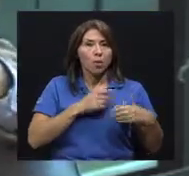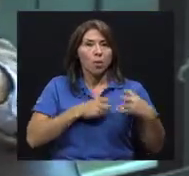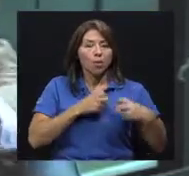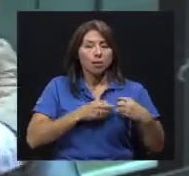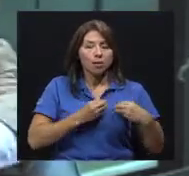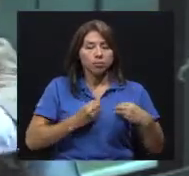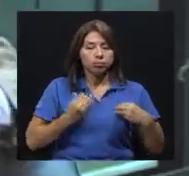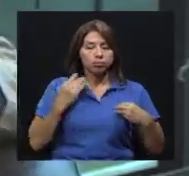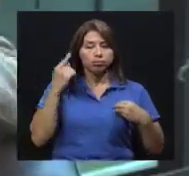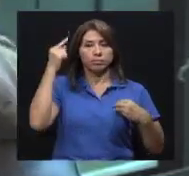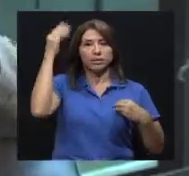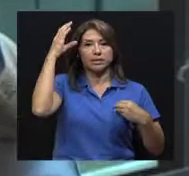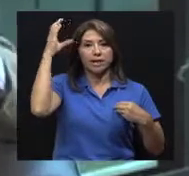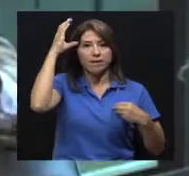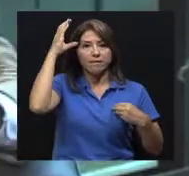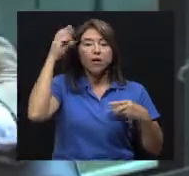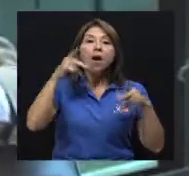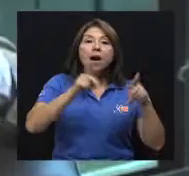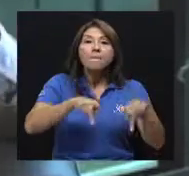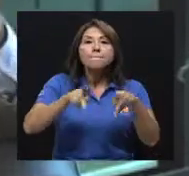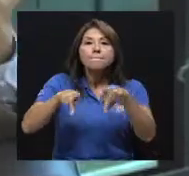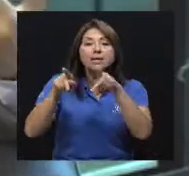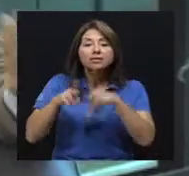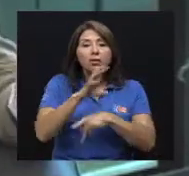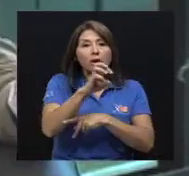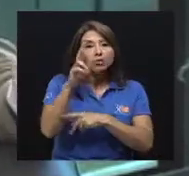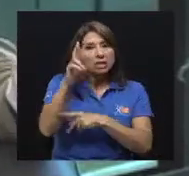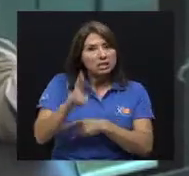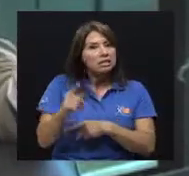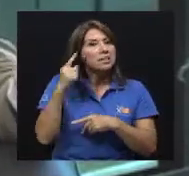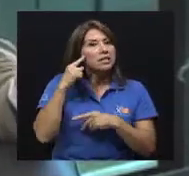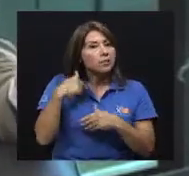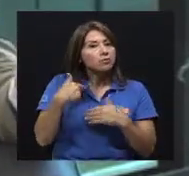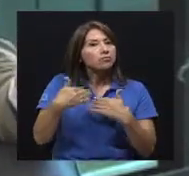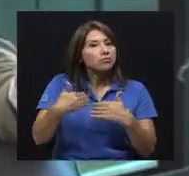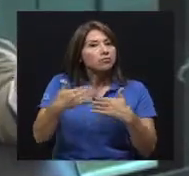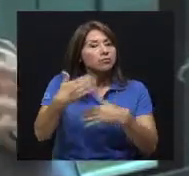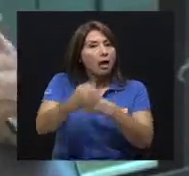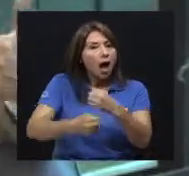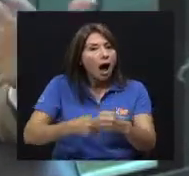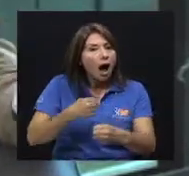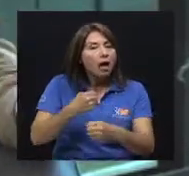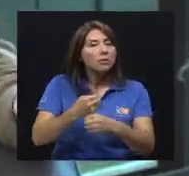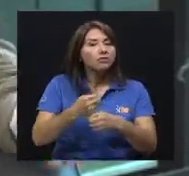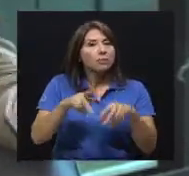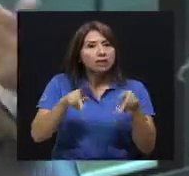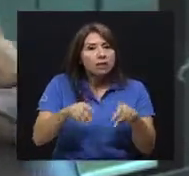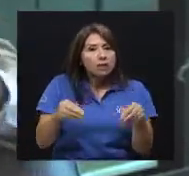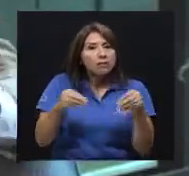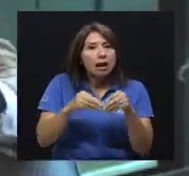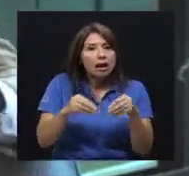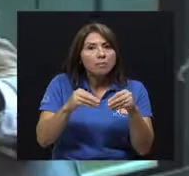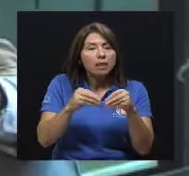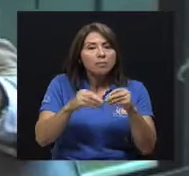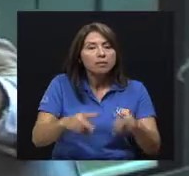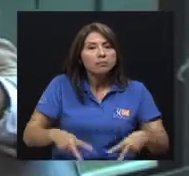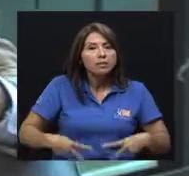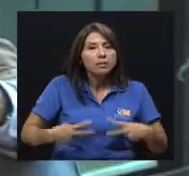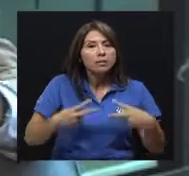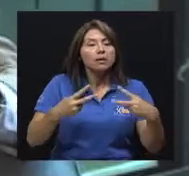población costarricense es una población que va a tender a envejecer en los próximos años, cada vez vivimos más y tenemos menos